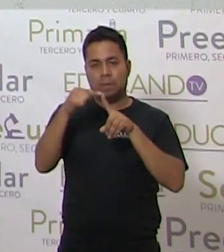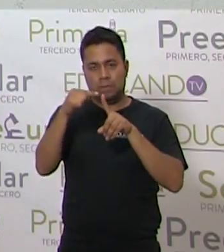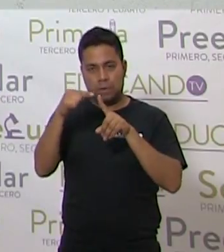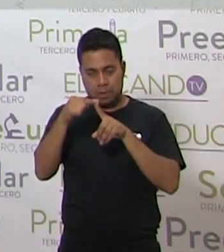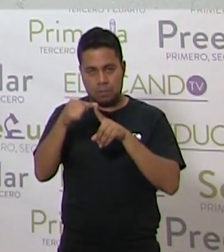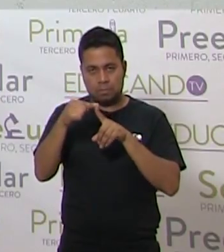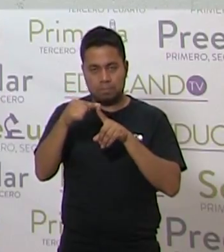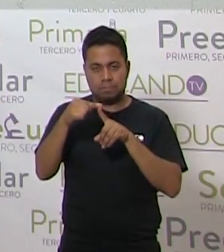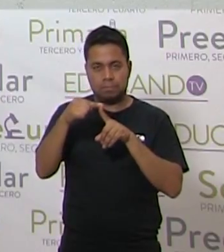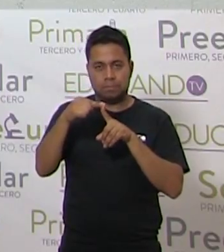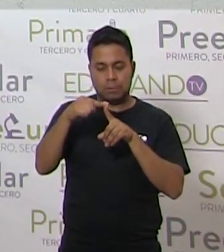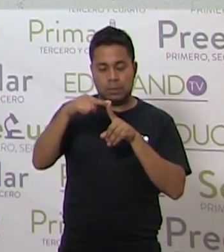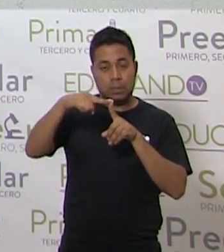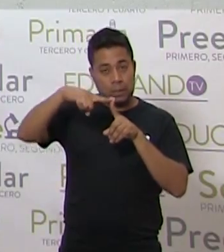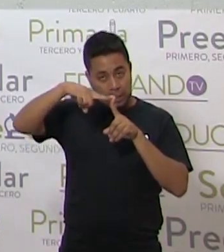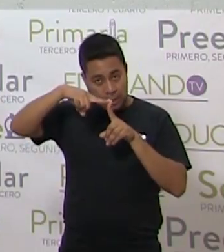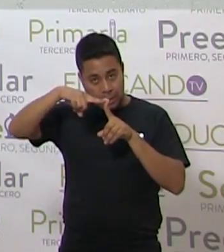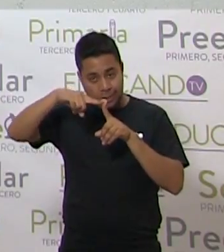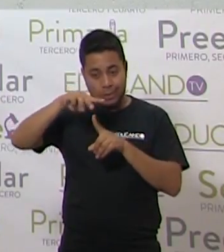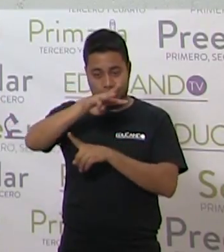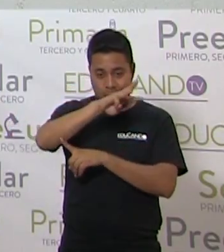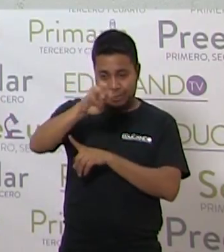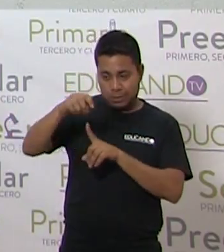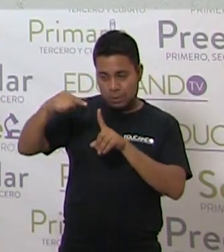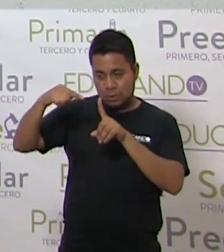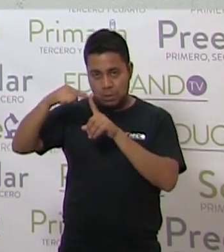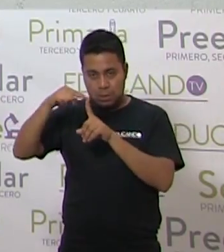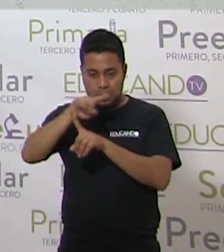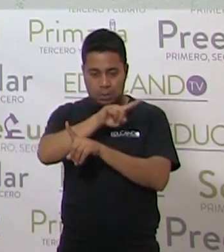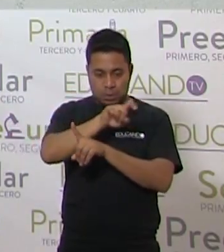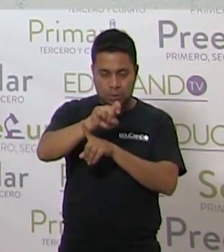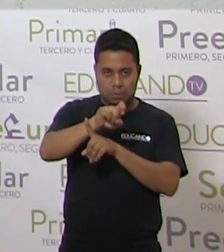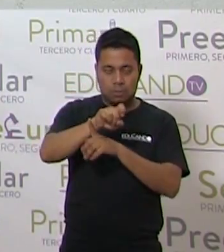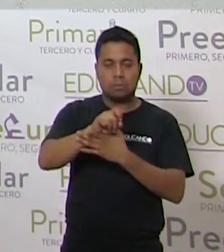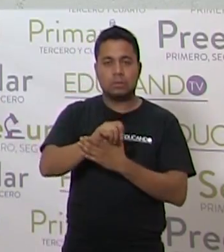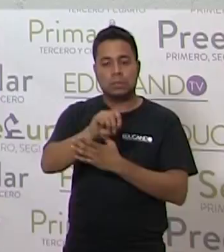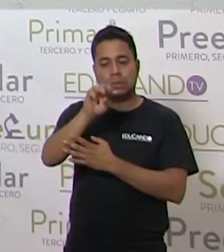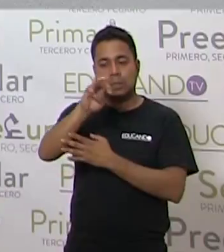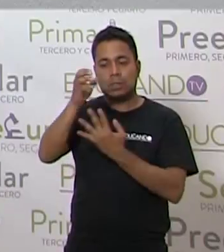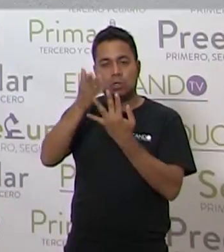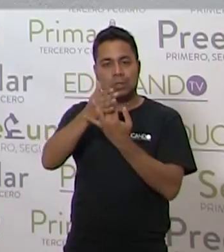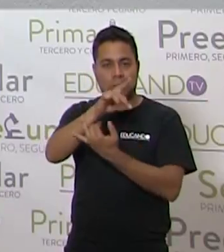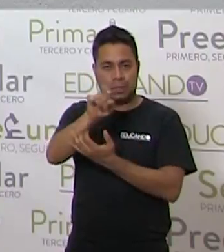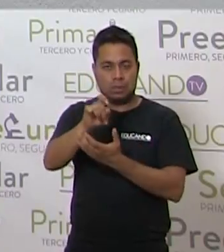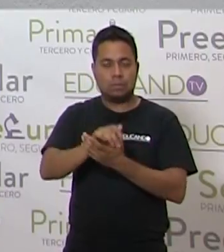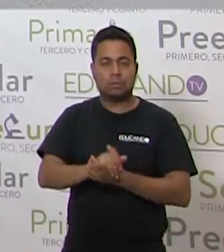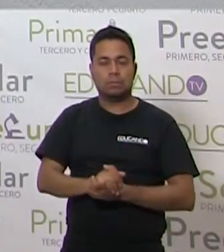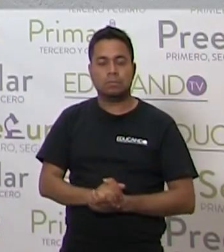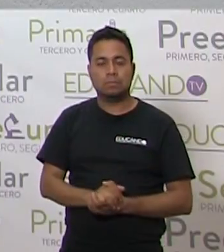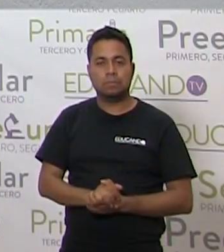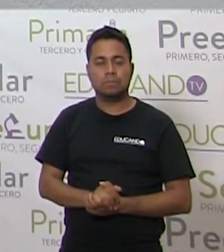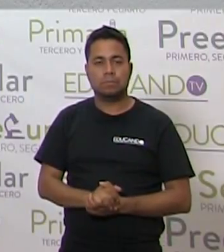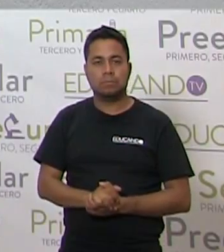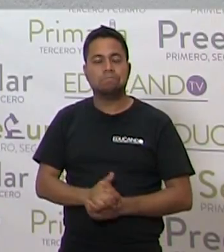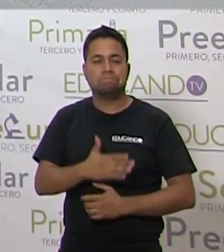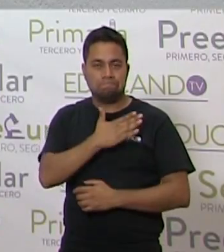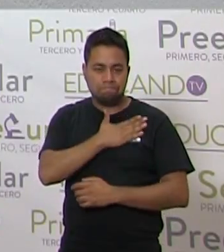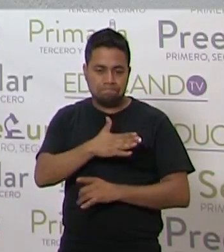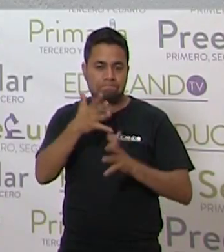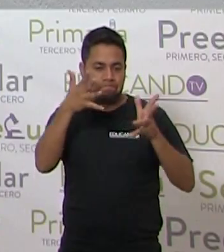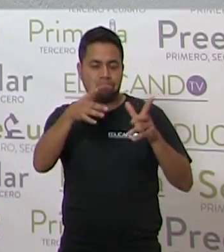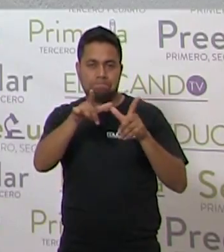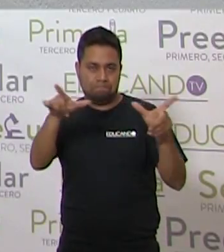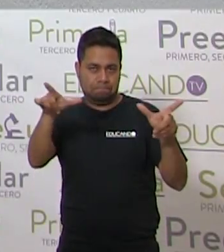dividir 300 entre de 100 Ahí está lo